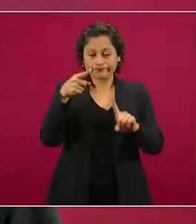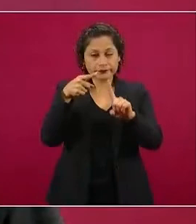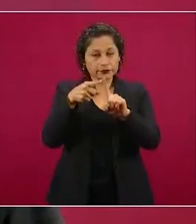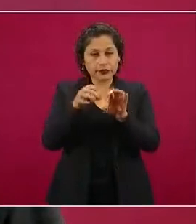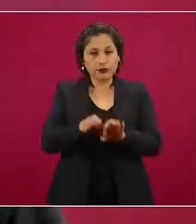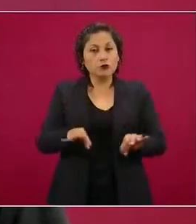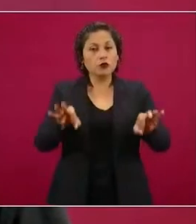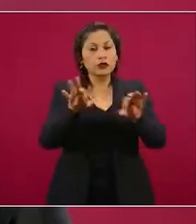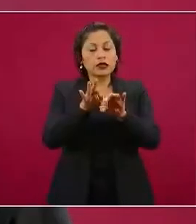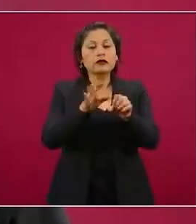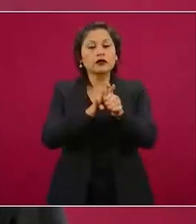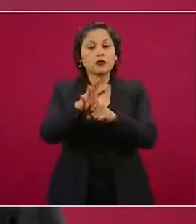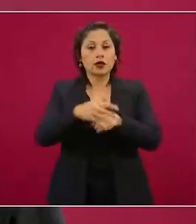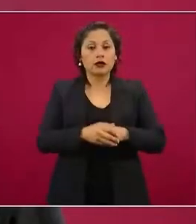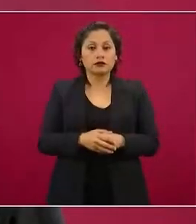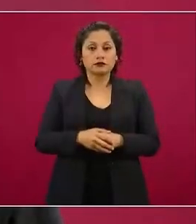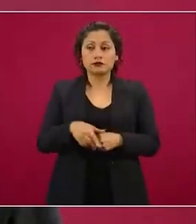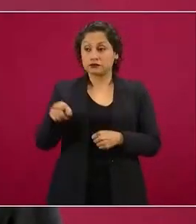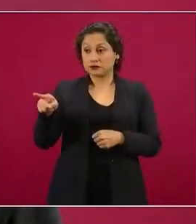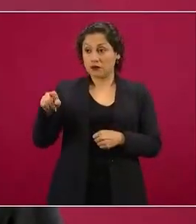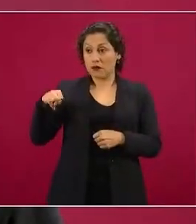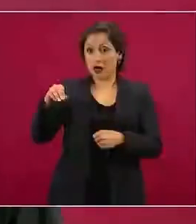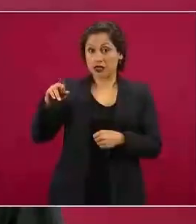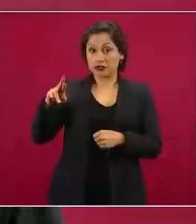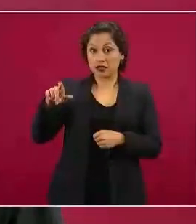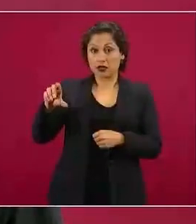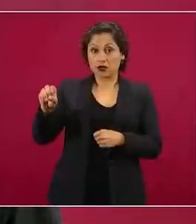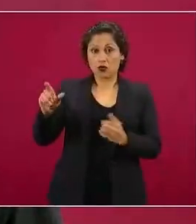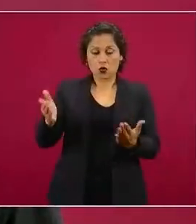es que Marcelo aceptó el resultado.